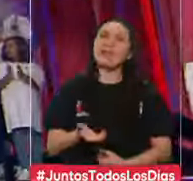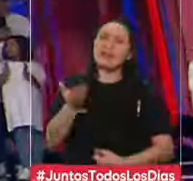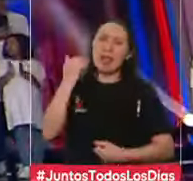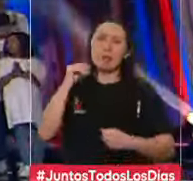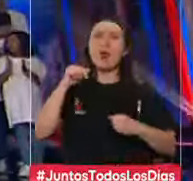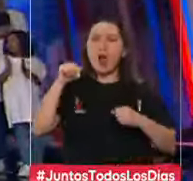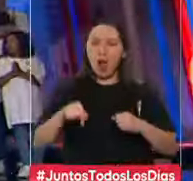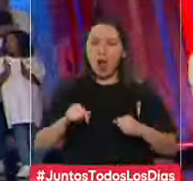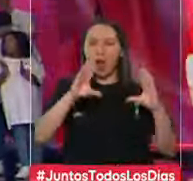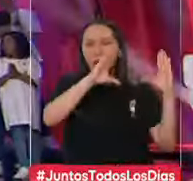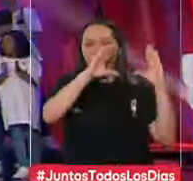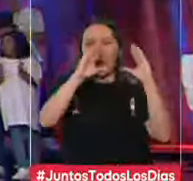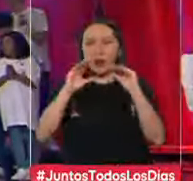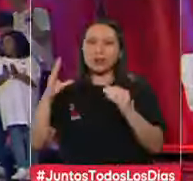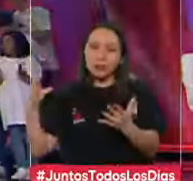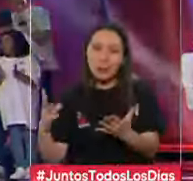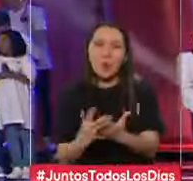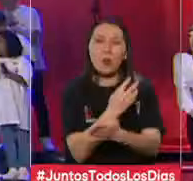vamos a